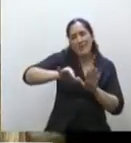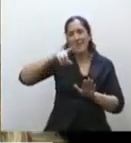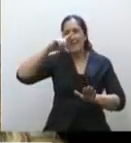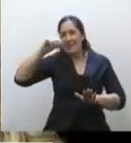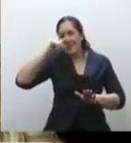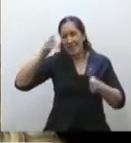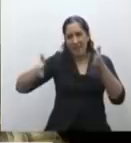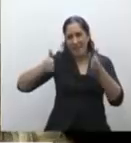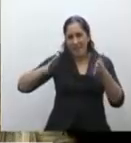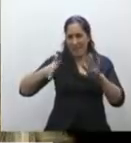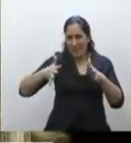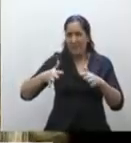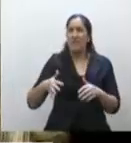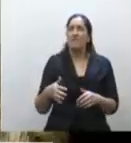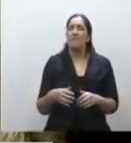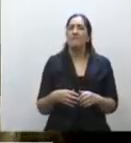donde